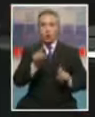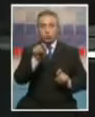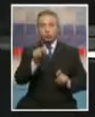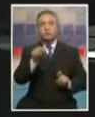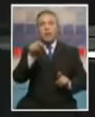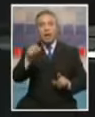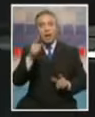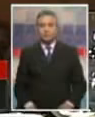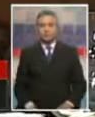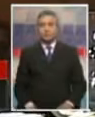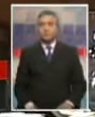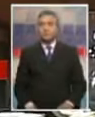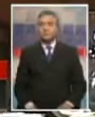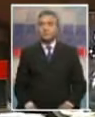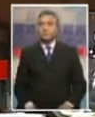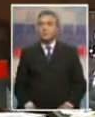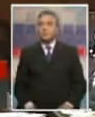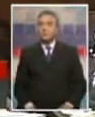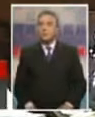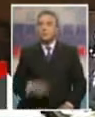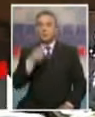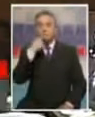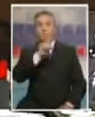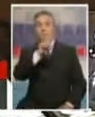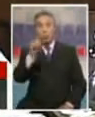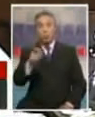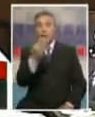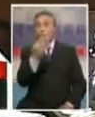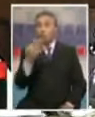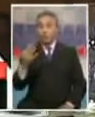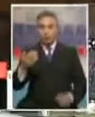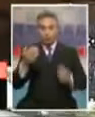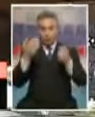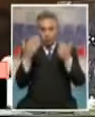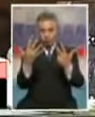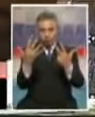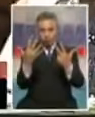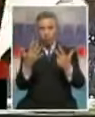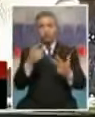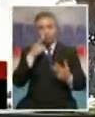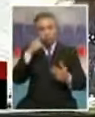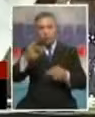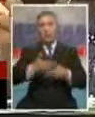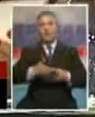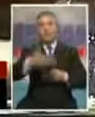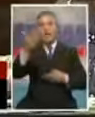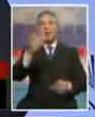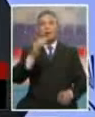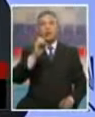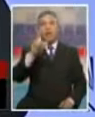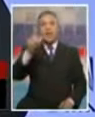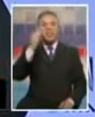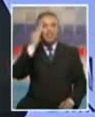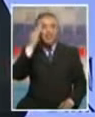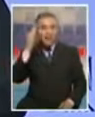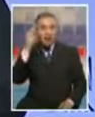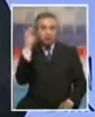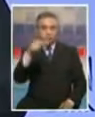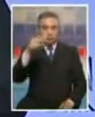de medios de regiones. La pregunta número 8, que corresponde al diario El Día de La